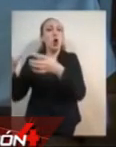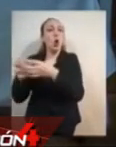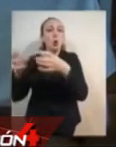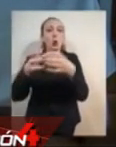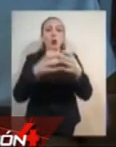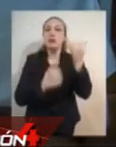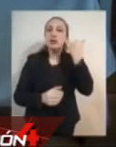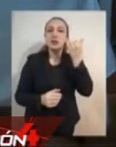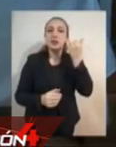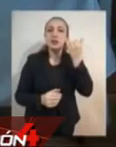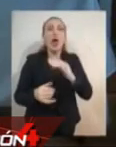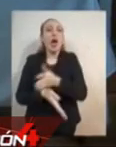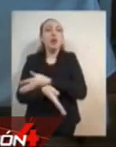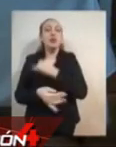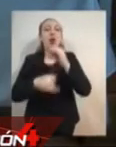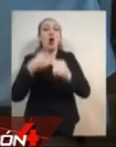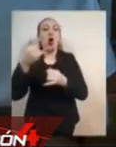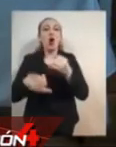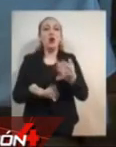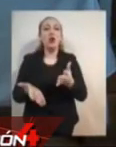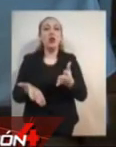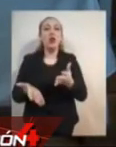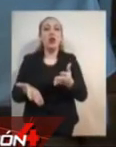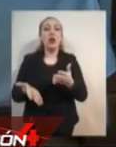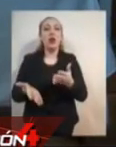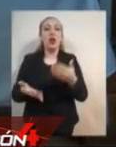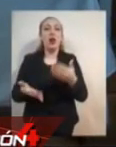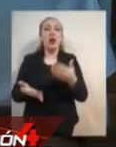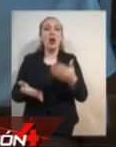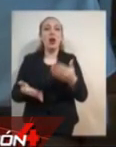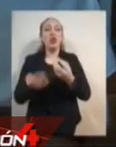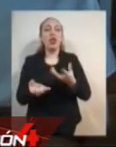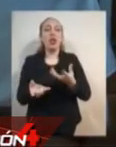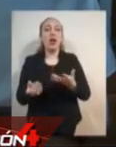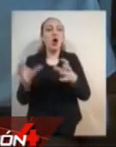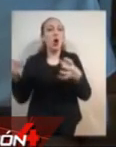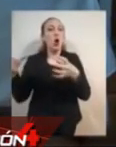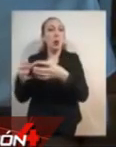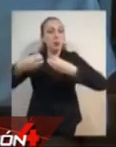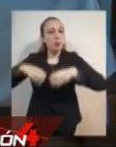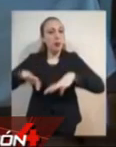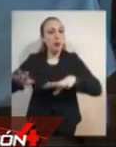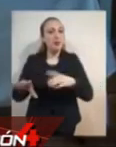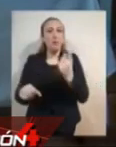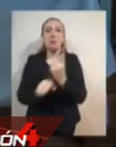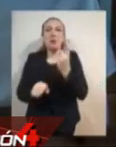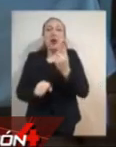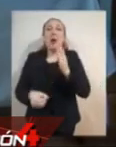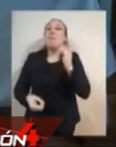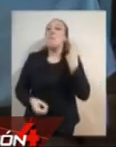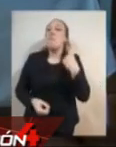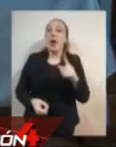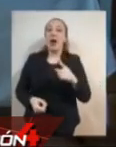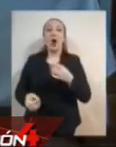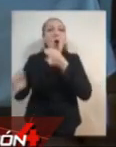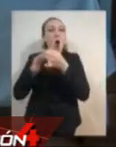he contado en la conferencia de prensa anterior, un grupo específico que iniciaría, pero bueno, requiere una logística también con